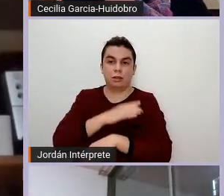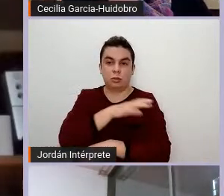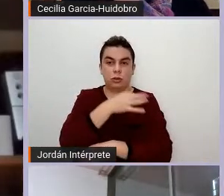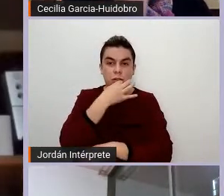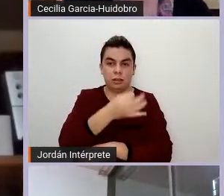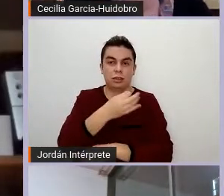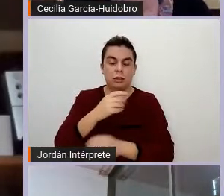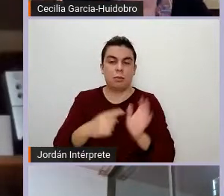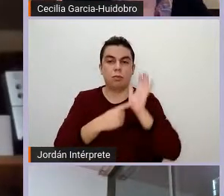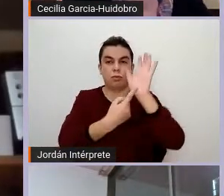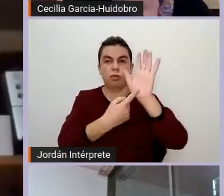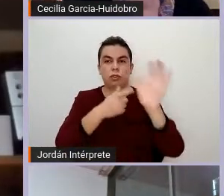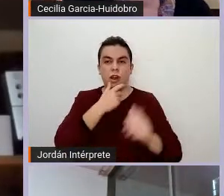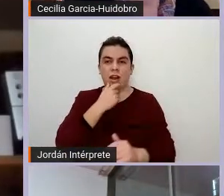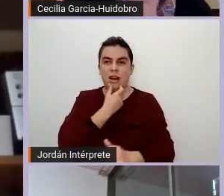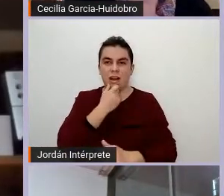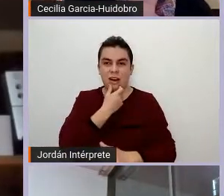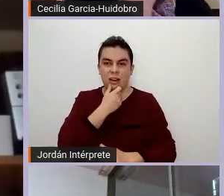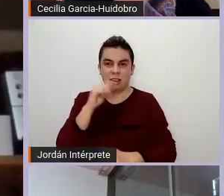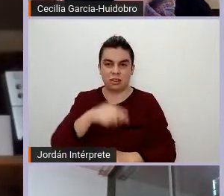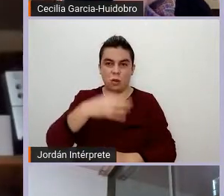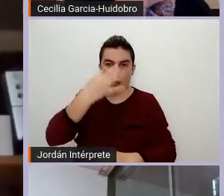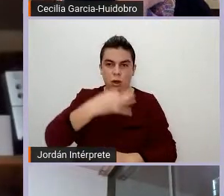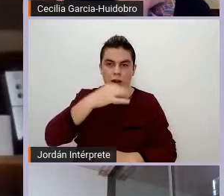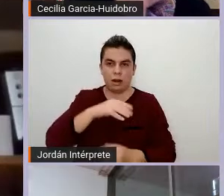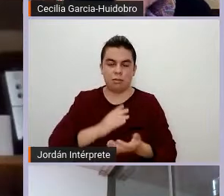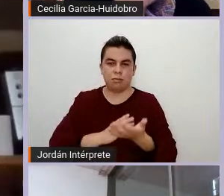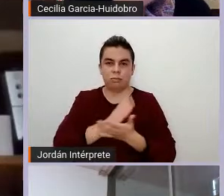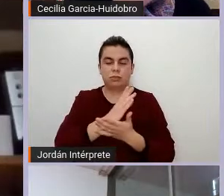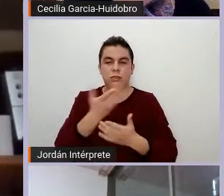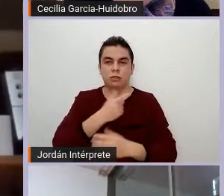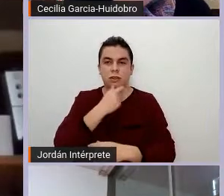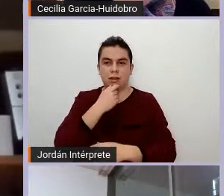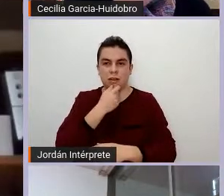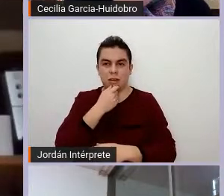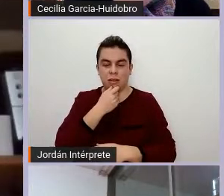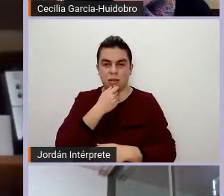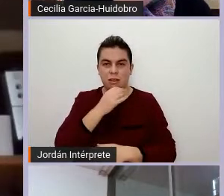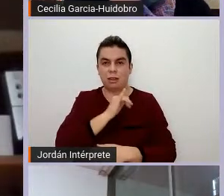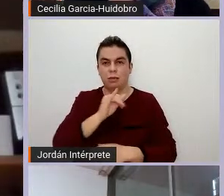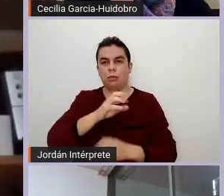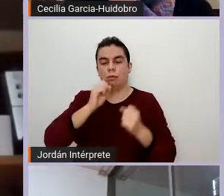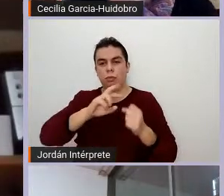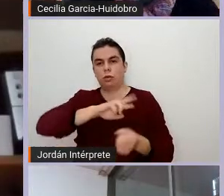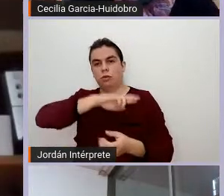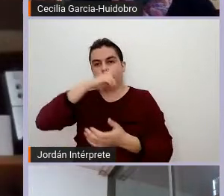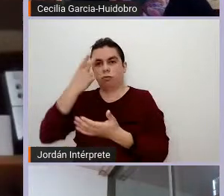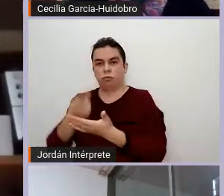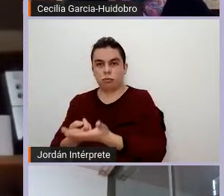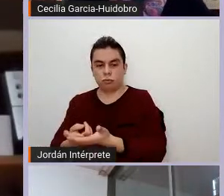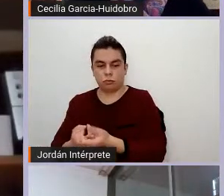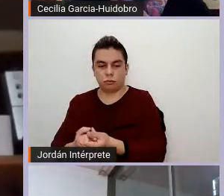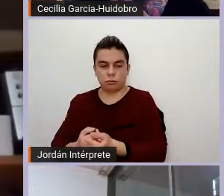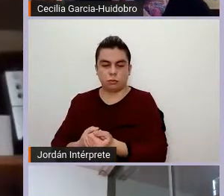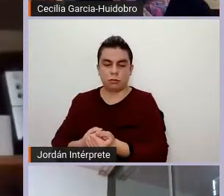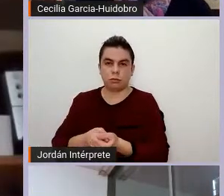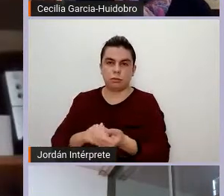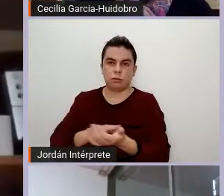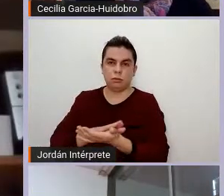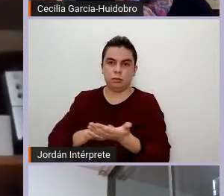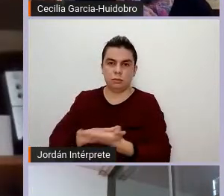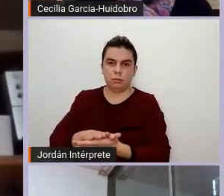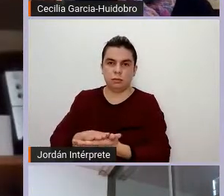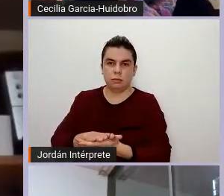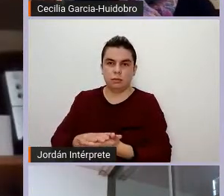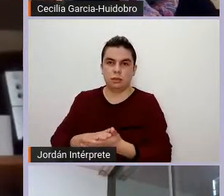en Inglaterra y originalmente está en inglés. ¿Y cómo finalmente se conecta todo este trabajo, no solamente con una